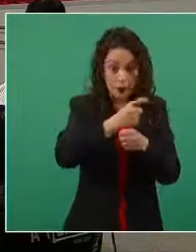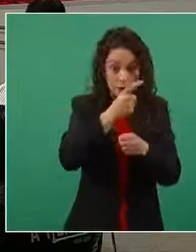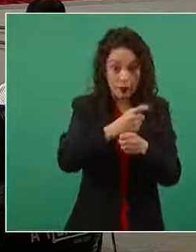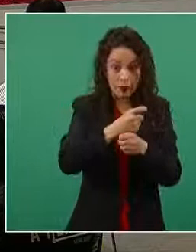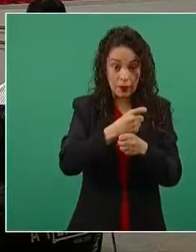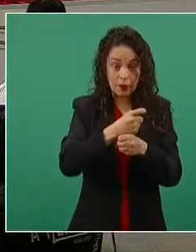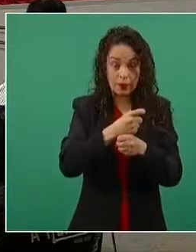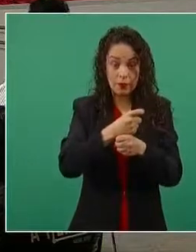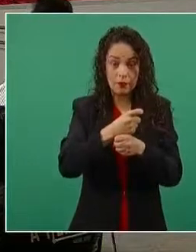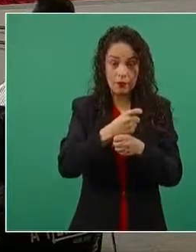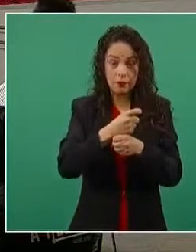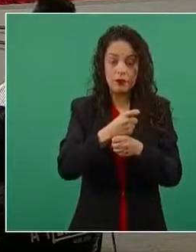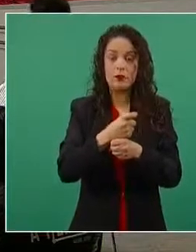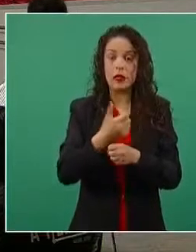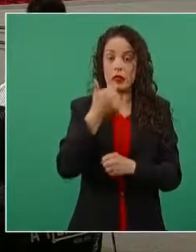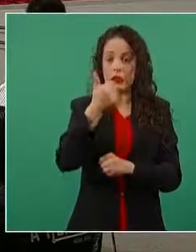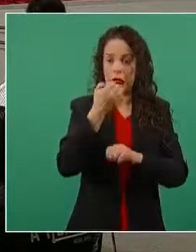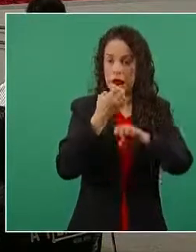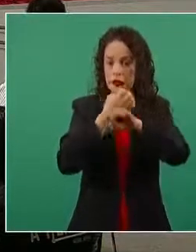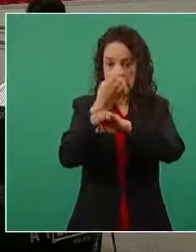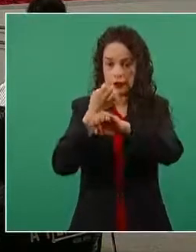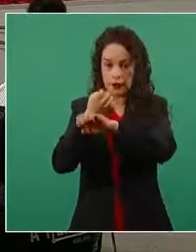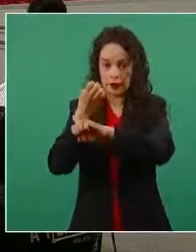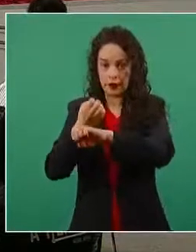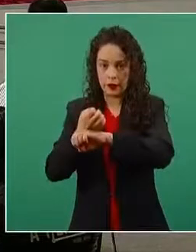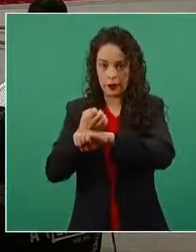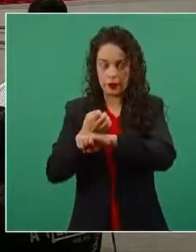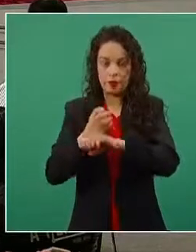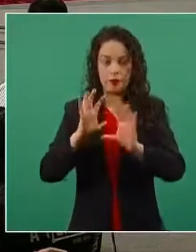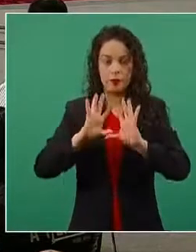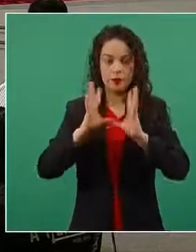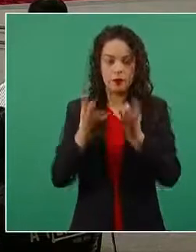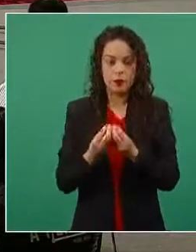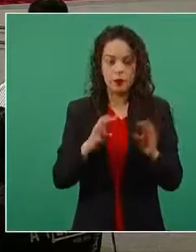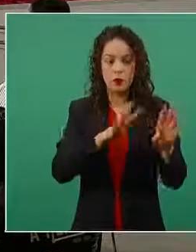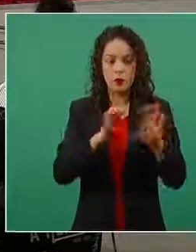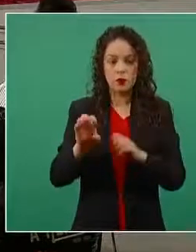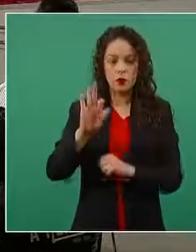fueron precisamente 6 estados, haciendo un total de